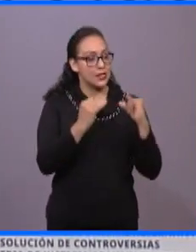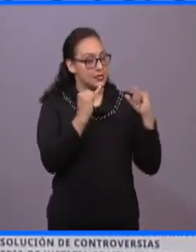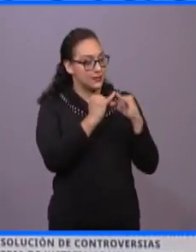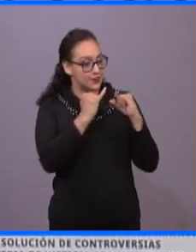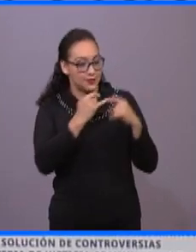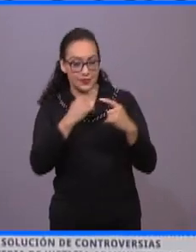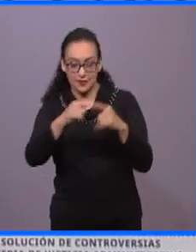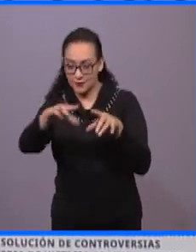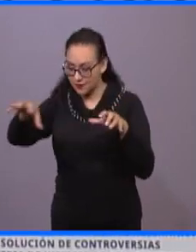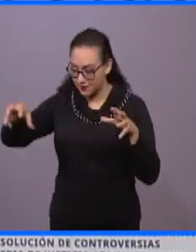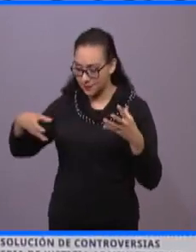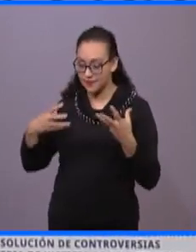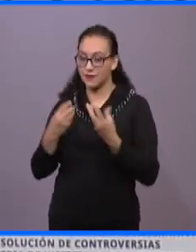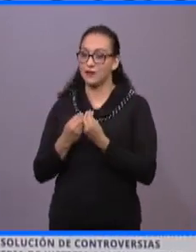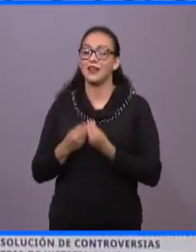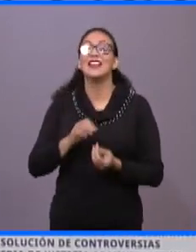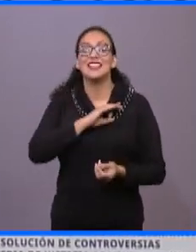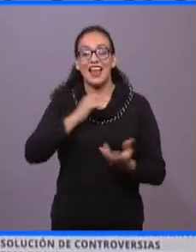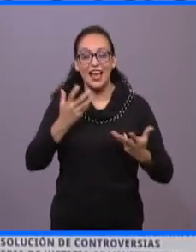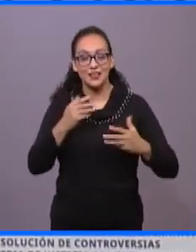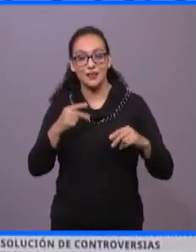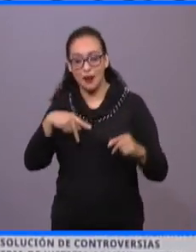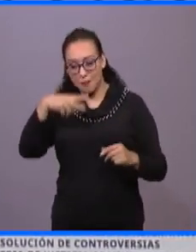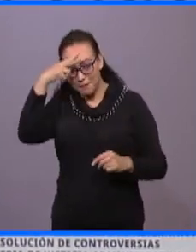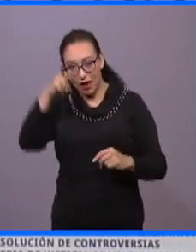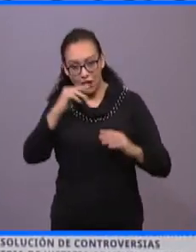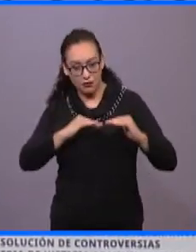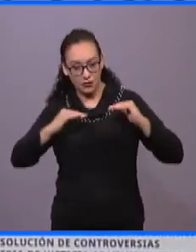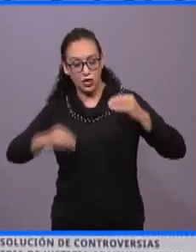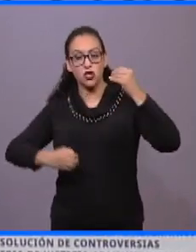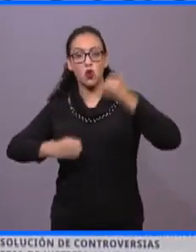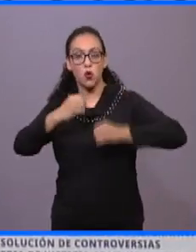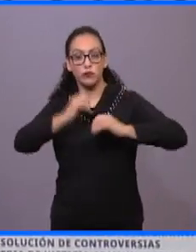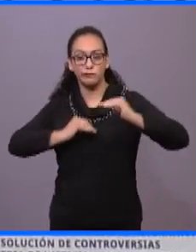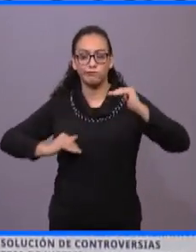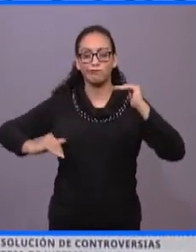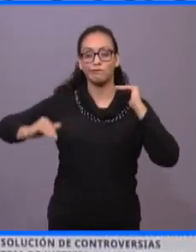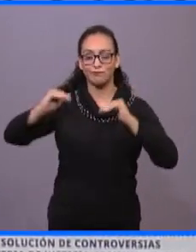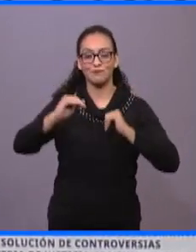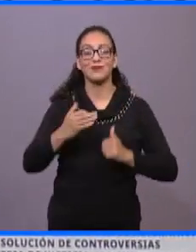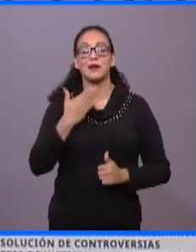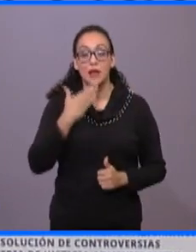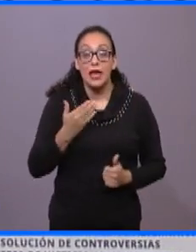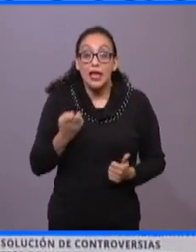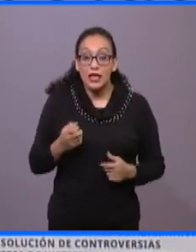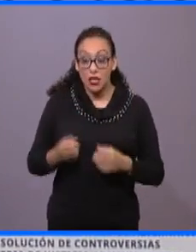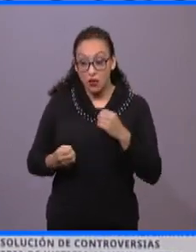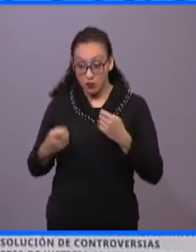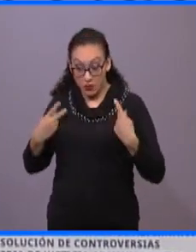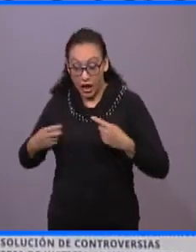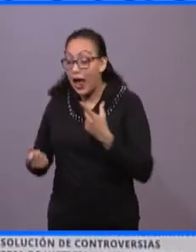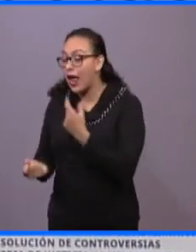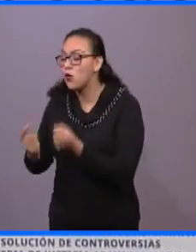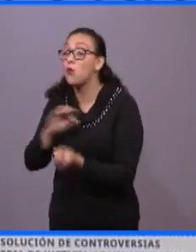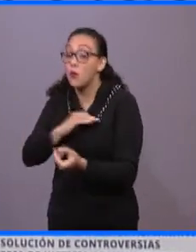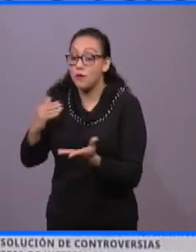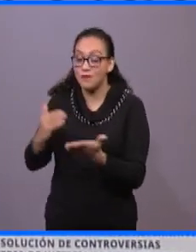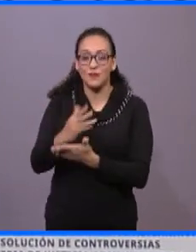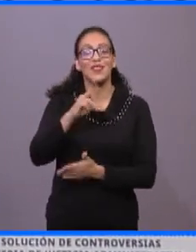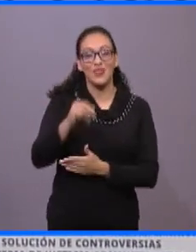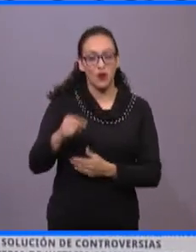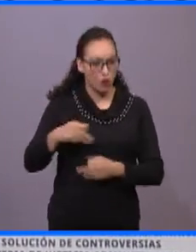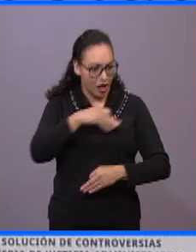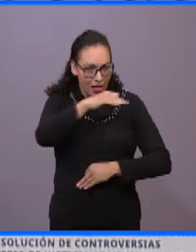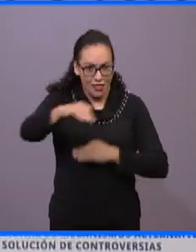instituciones, podemos construir un México donde la justicia no sea el privilegio de unos cuantos, sino el derecho